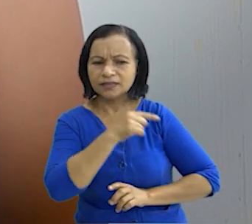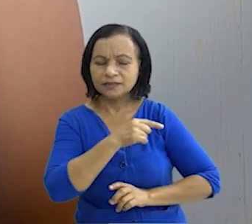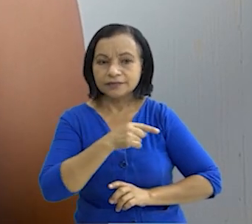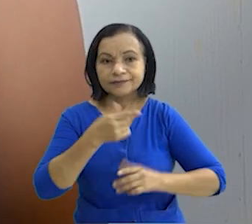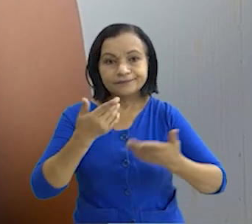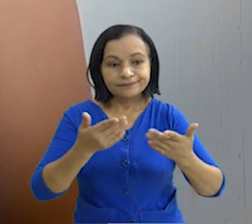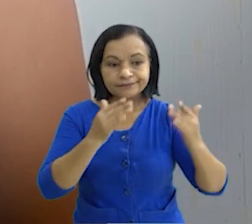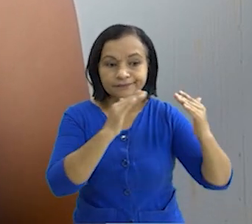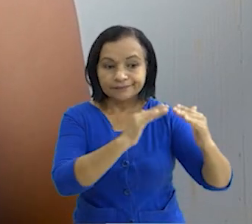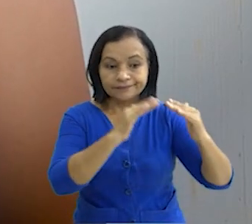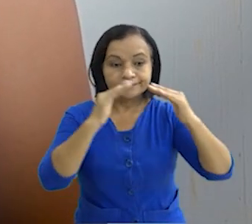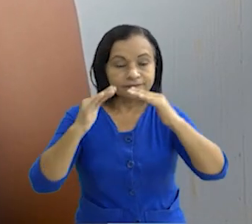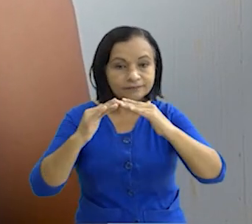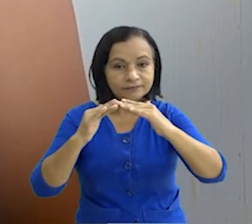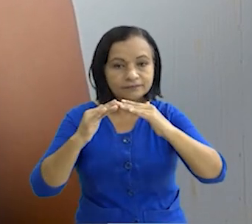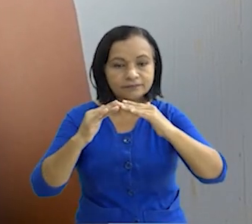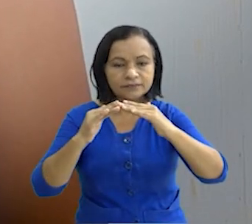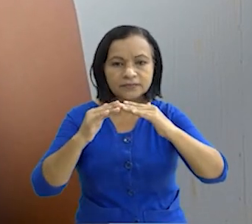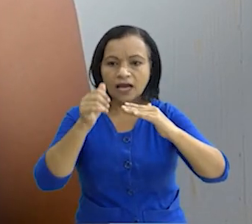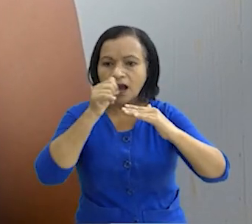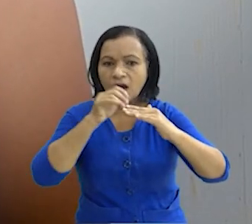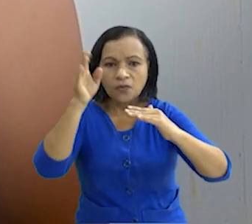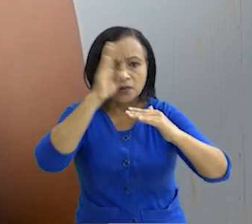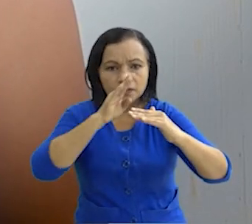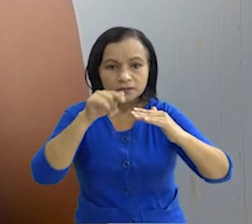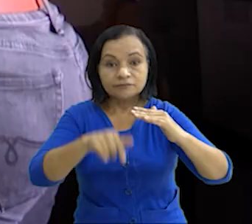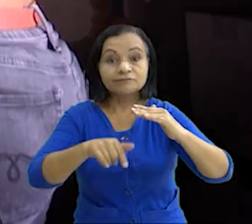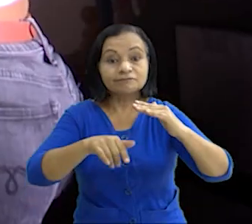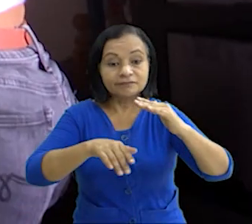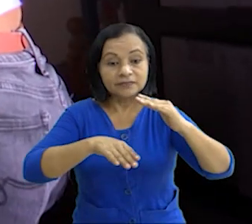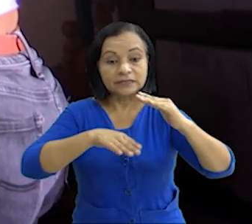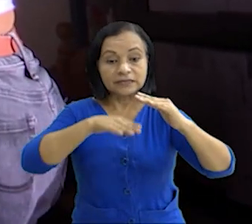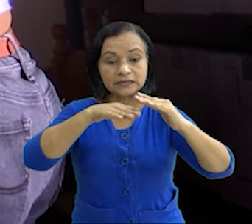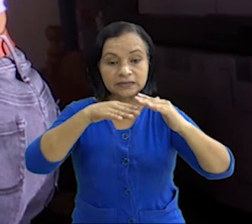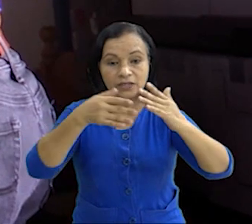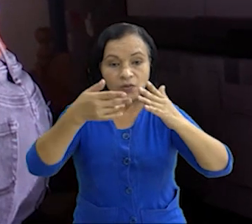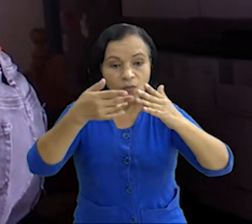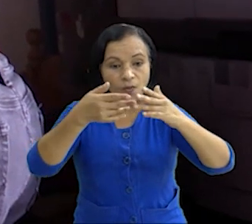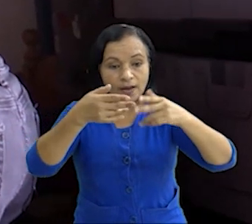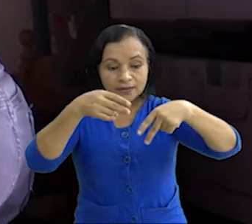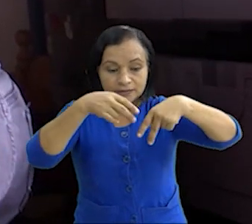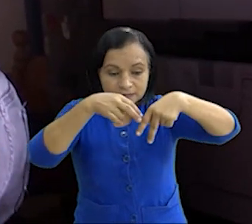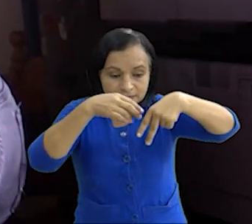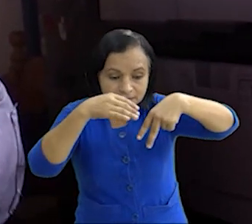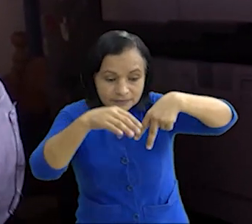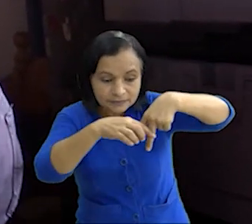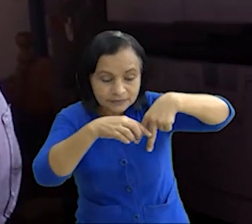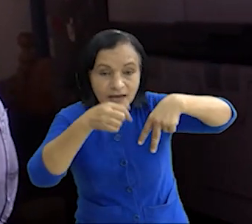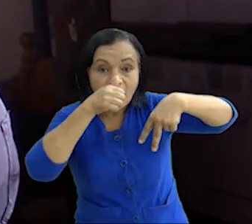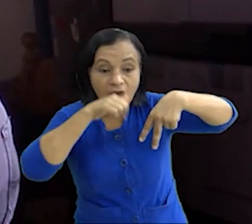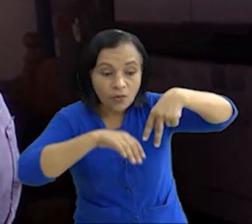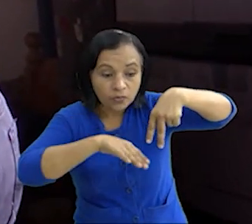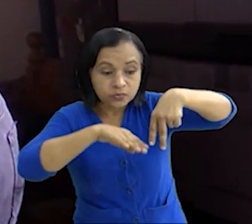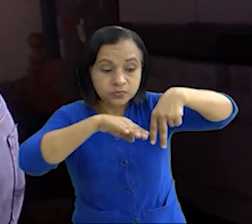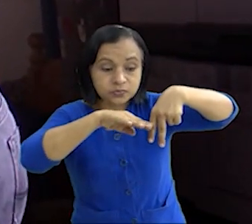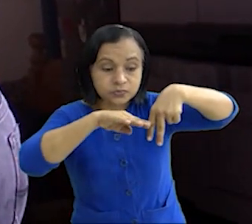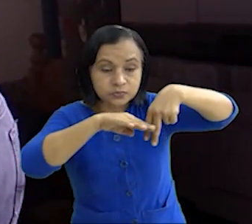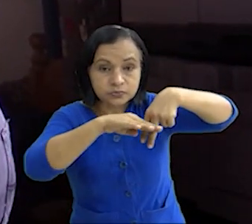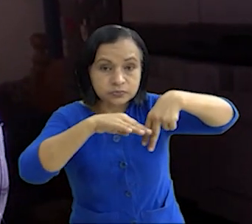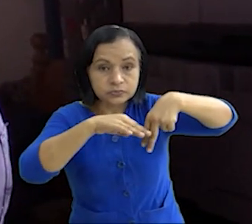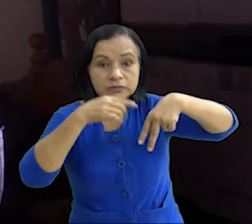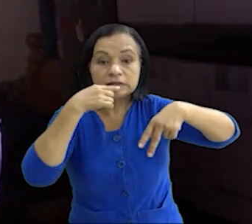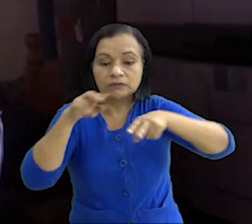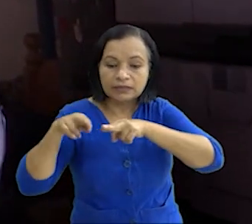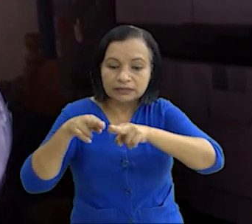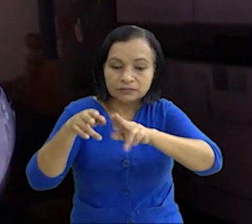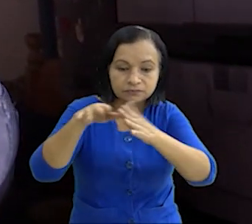la vecina ahí costaba que se le metiera y ya ellos ya tenían el agua a la rodilla ya. Y yo le dije a mi hermano, Leo, el río se